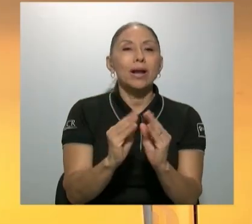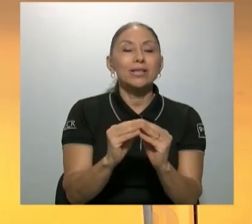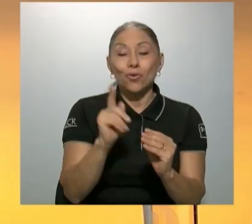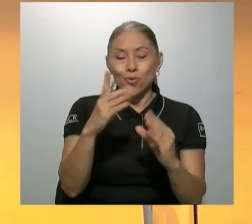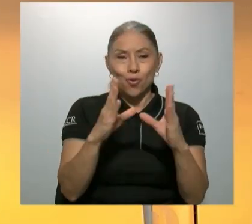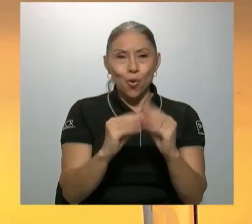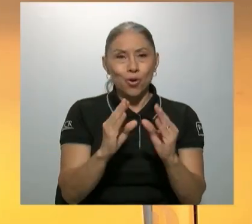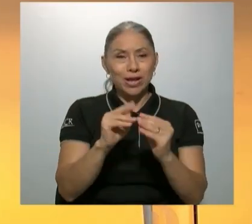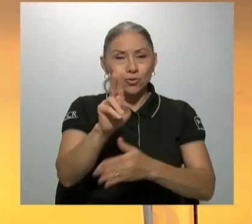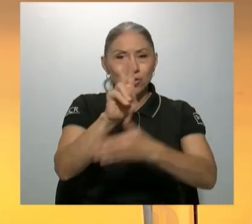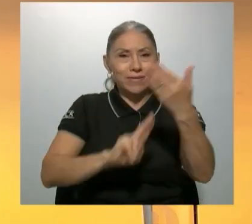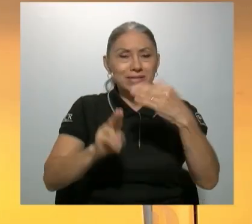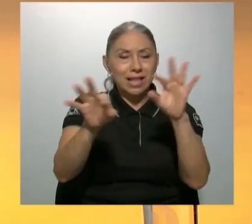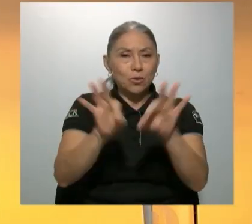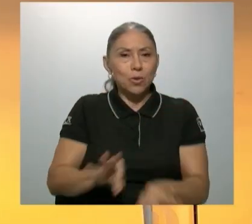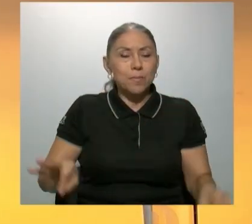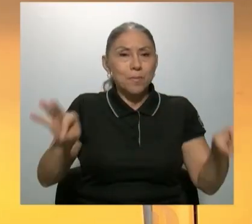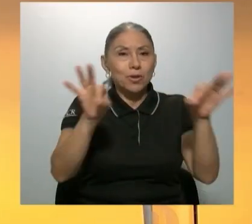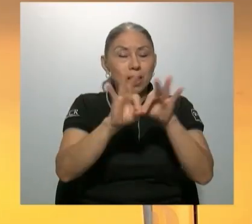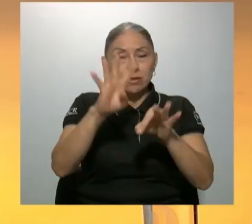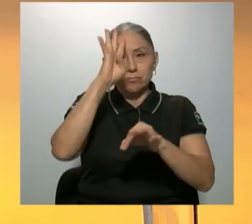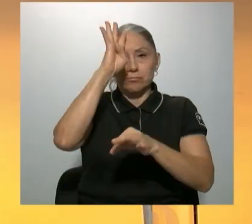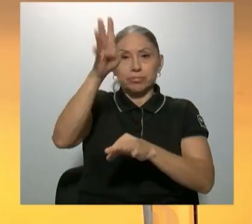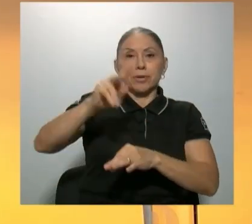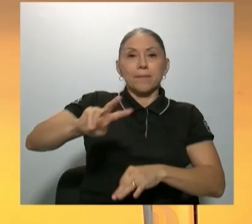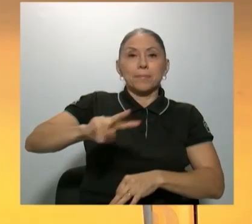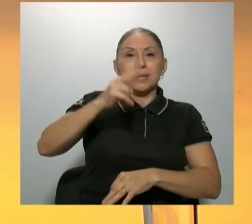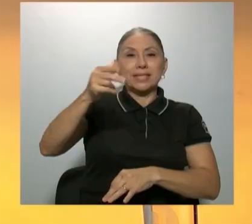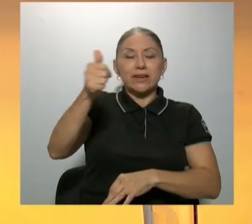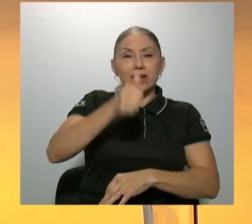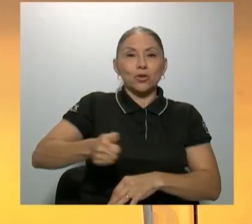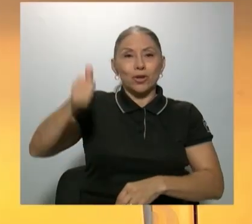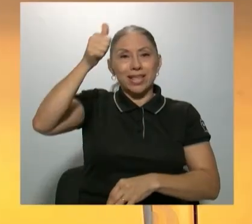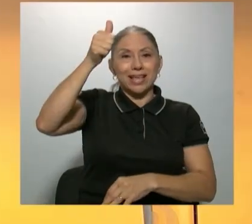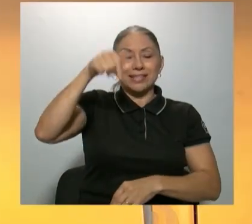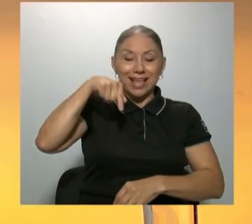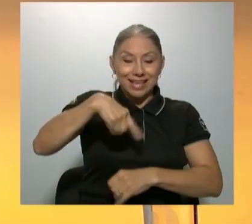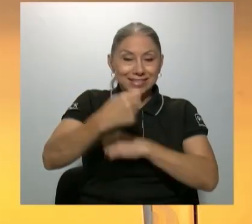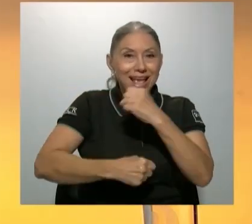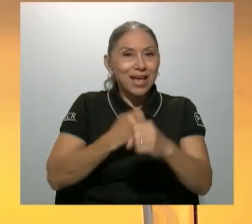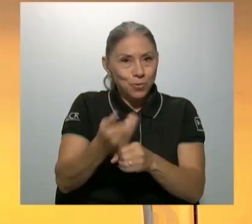congreso universitario muy importante y este año vuelve a haber otro.